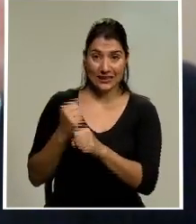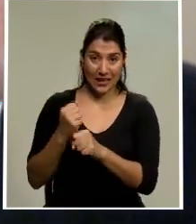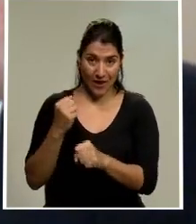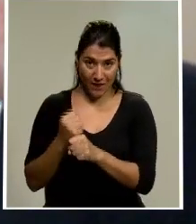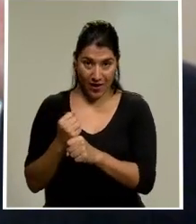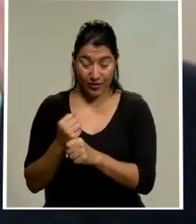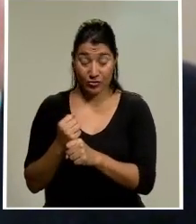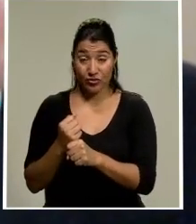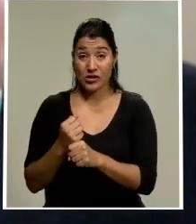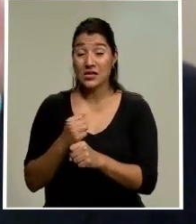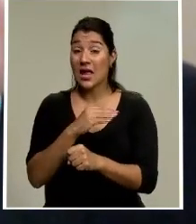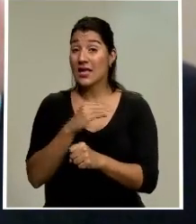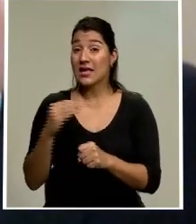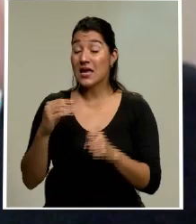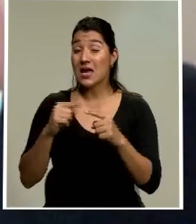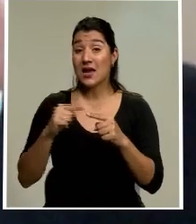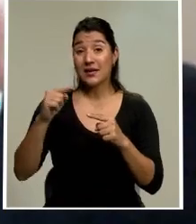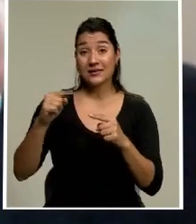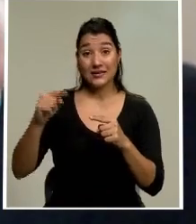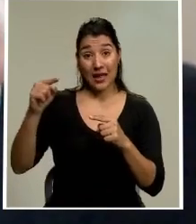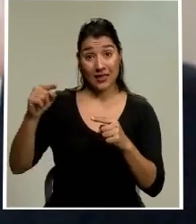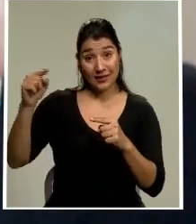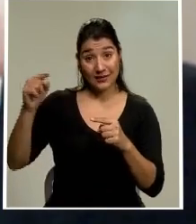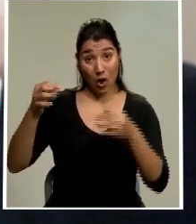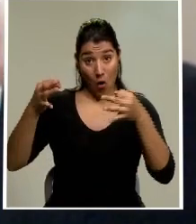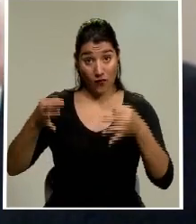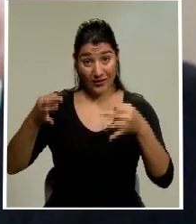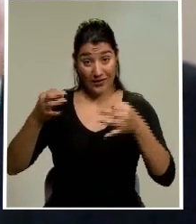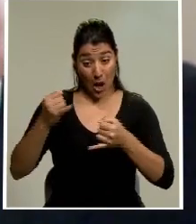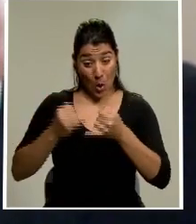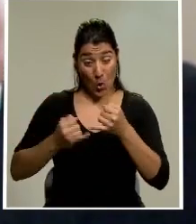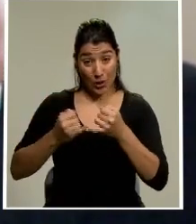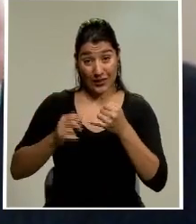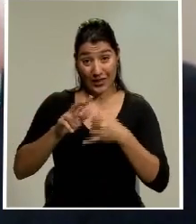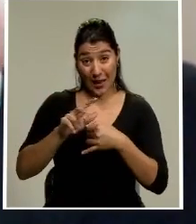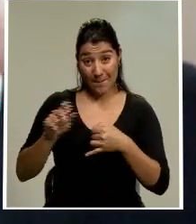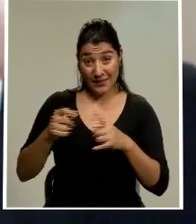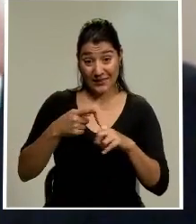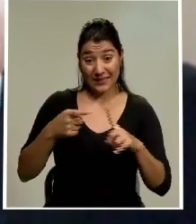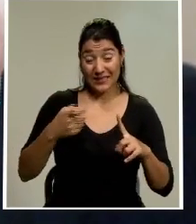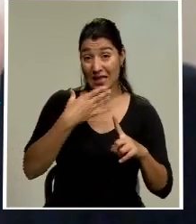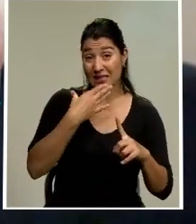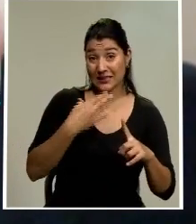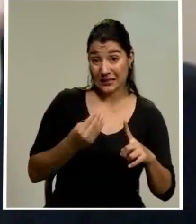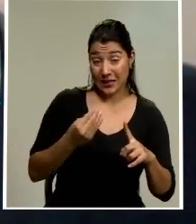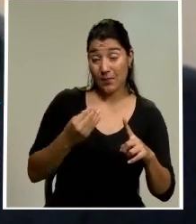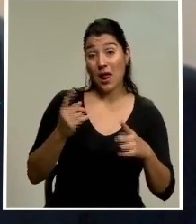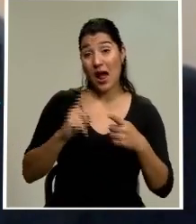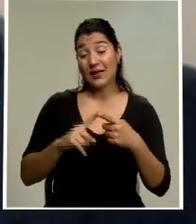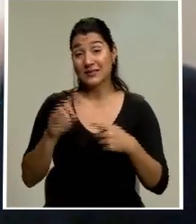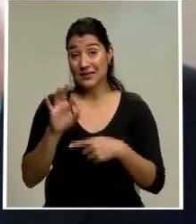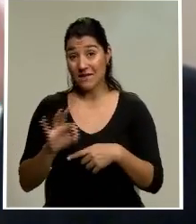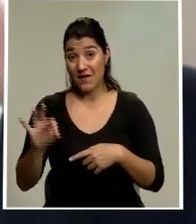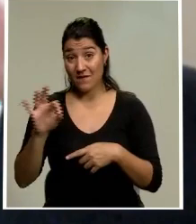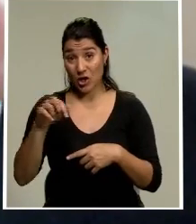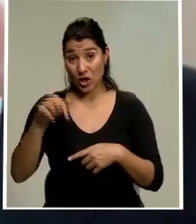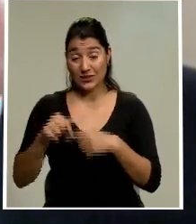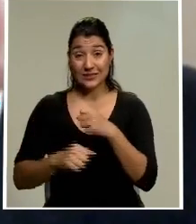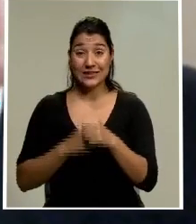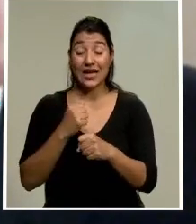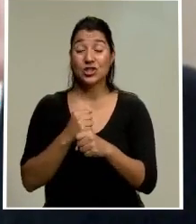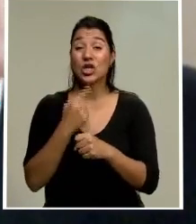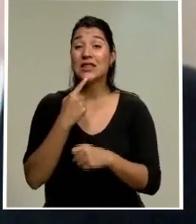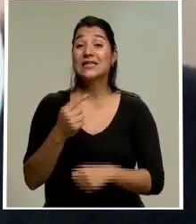que las estadísticas oficiales del último trimestre de diciembre a febrero de este año hablan